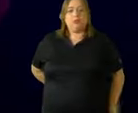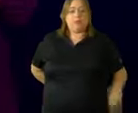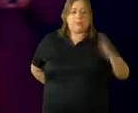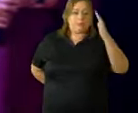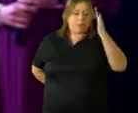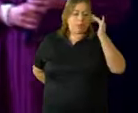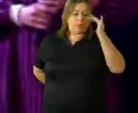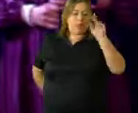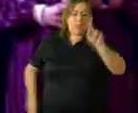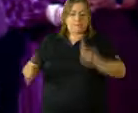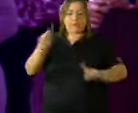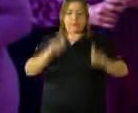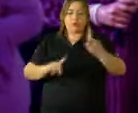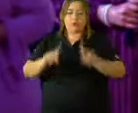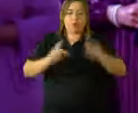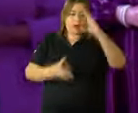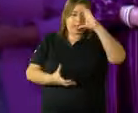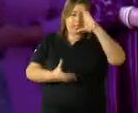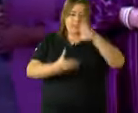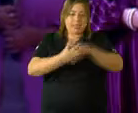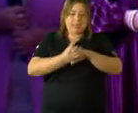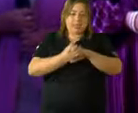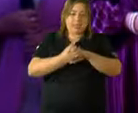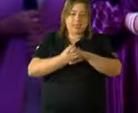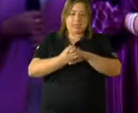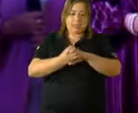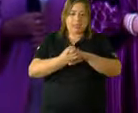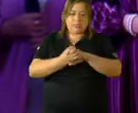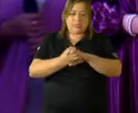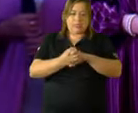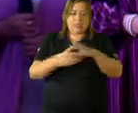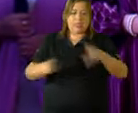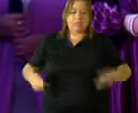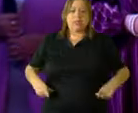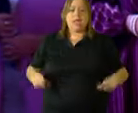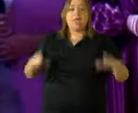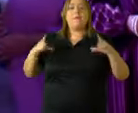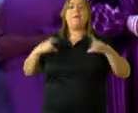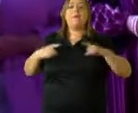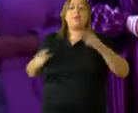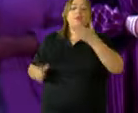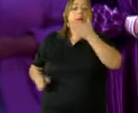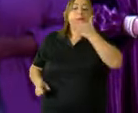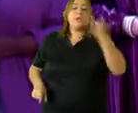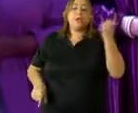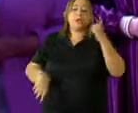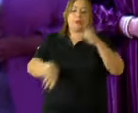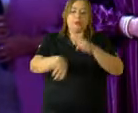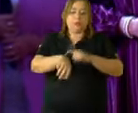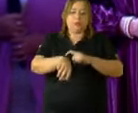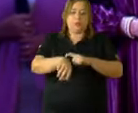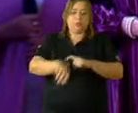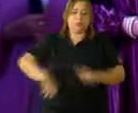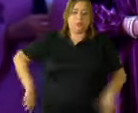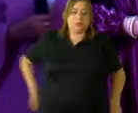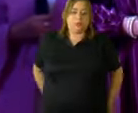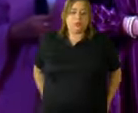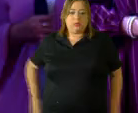me han creído, dice el Señor, están viviendo los mejores tiempos.